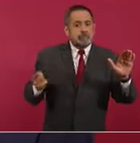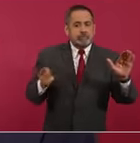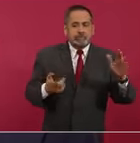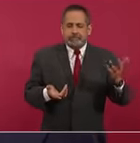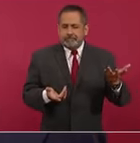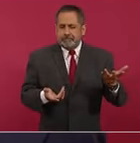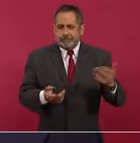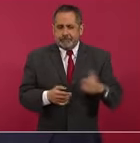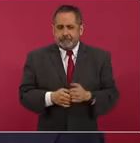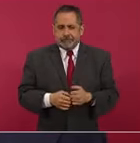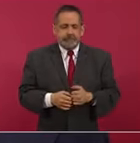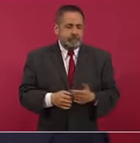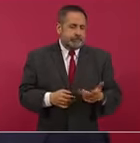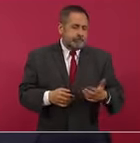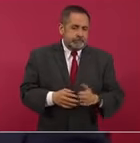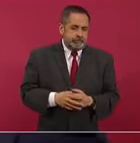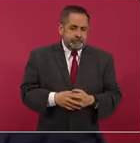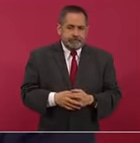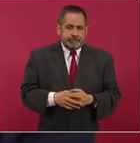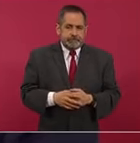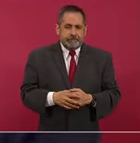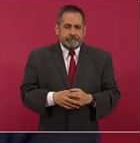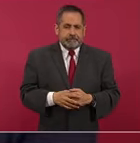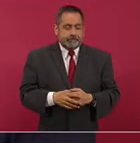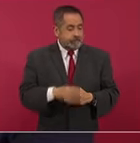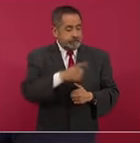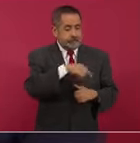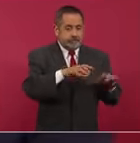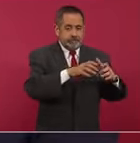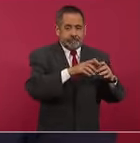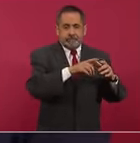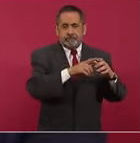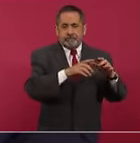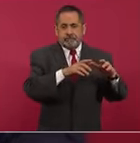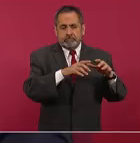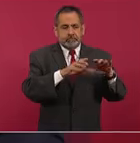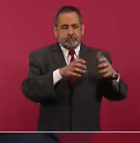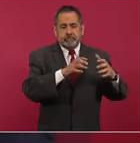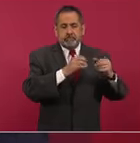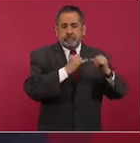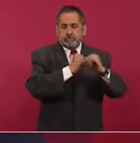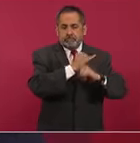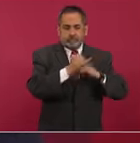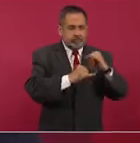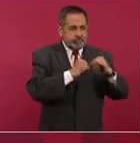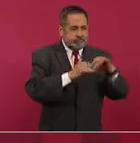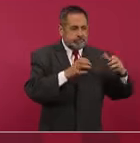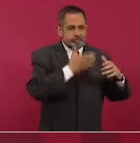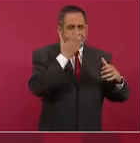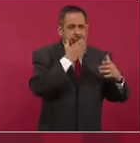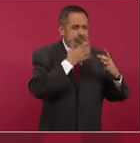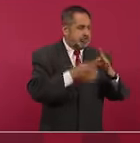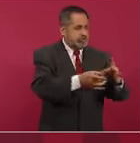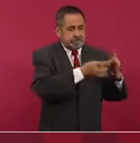de México, que forman parte de la internacional del conservadurismo